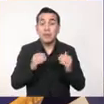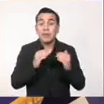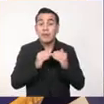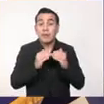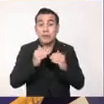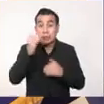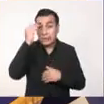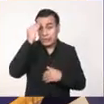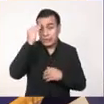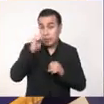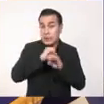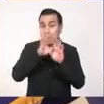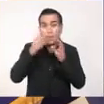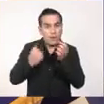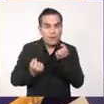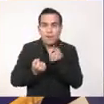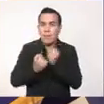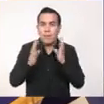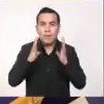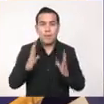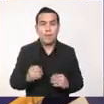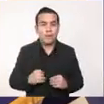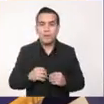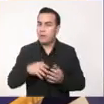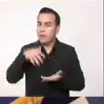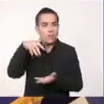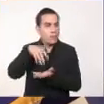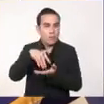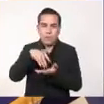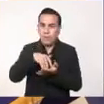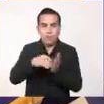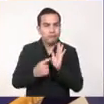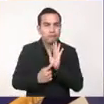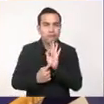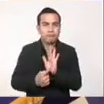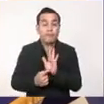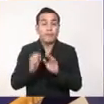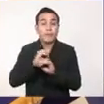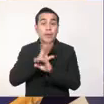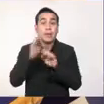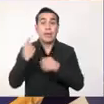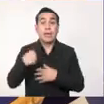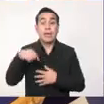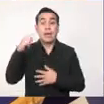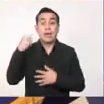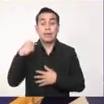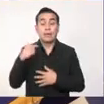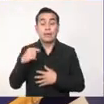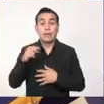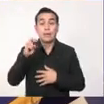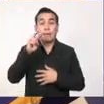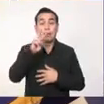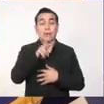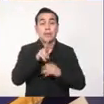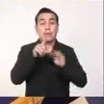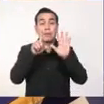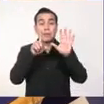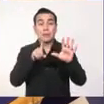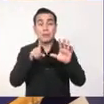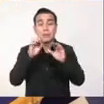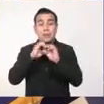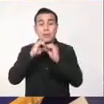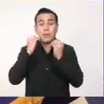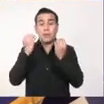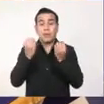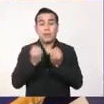sepan que es la oposición, no es la sociedad civil. Y eso quedó demostrado ayer. 26